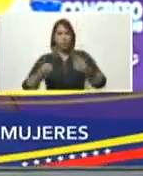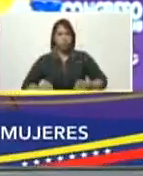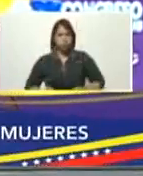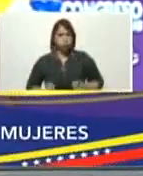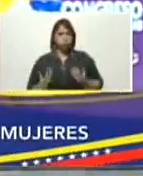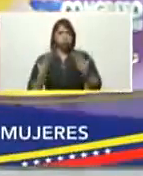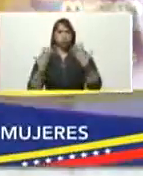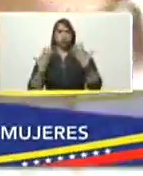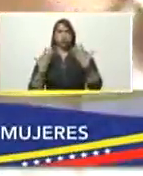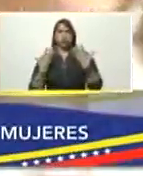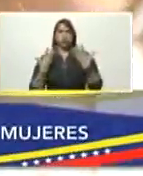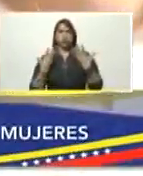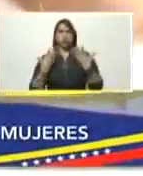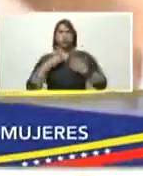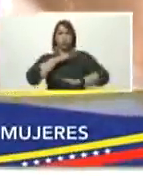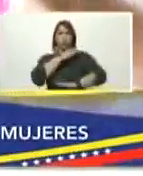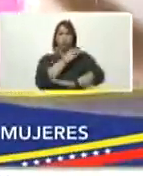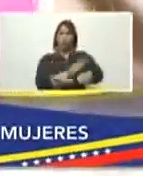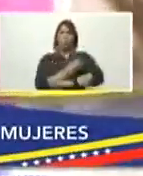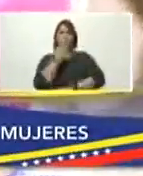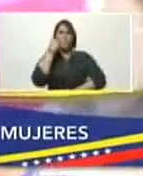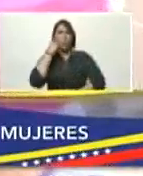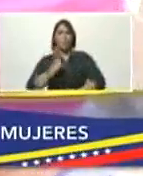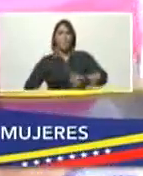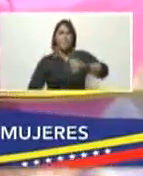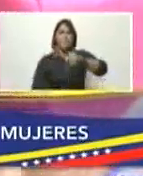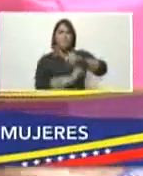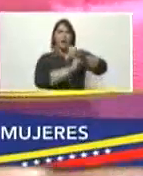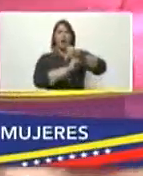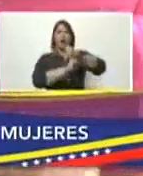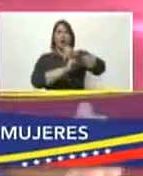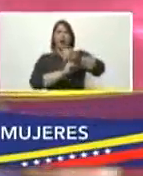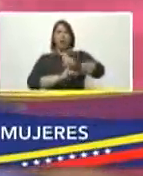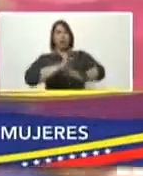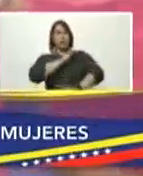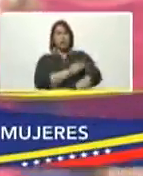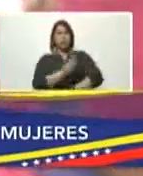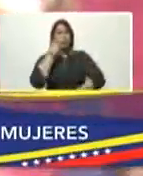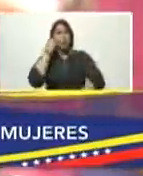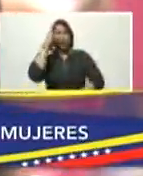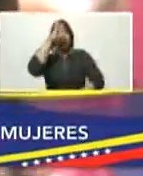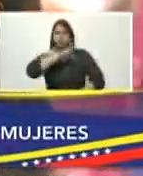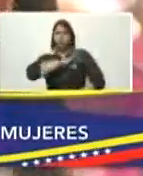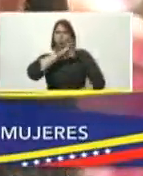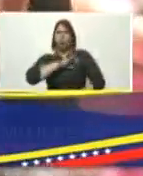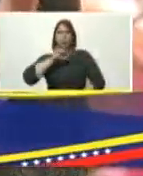expresarse, la fuerza de la mujer en la base, la fuerza de la mujer en la sociedad.